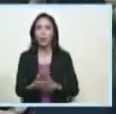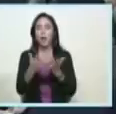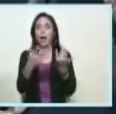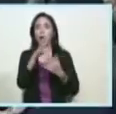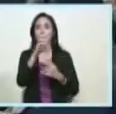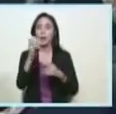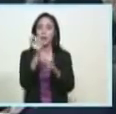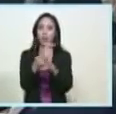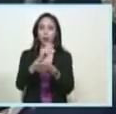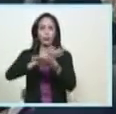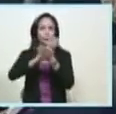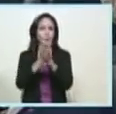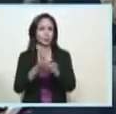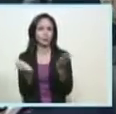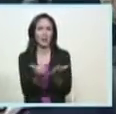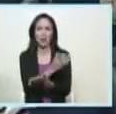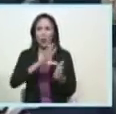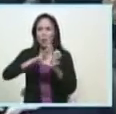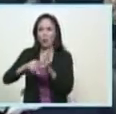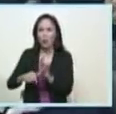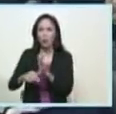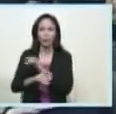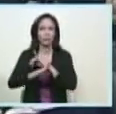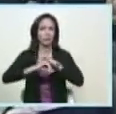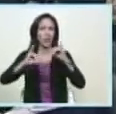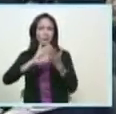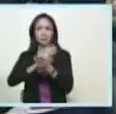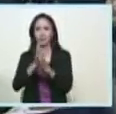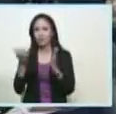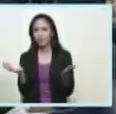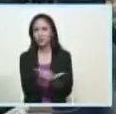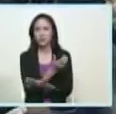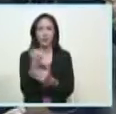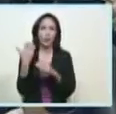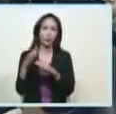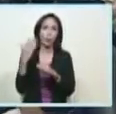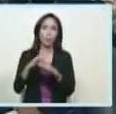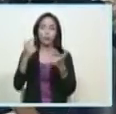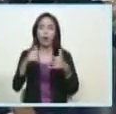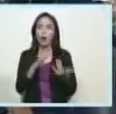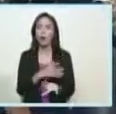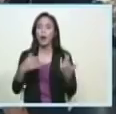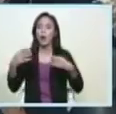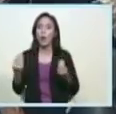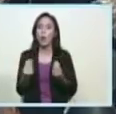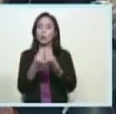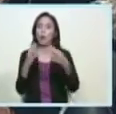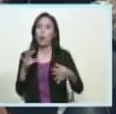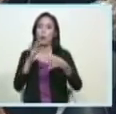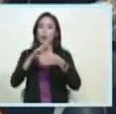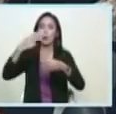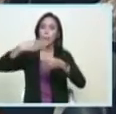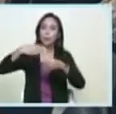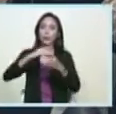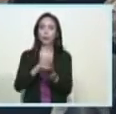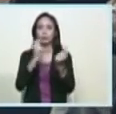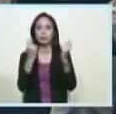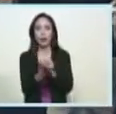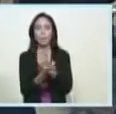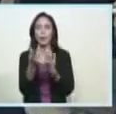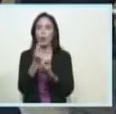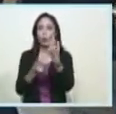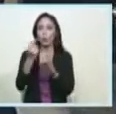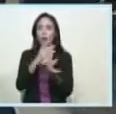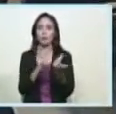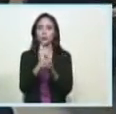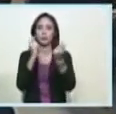de agosto se acabaron las mafias les quemamos el billete en la mano y ahora lo vamos a anclar al petró para un gran cambio económico